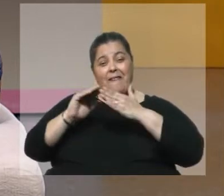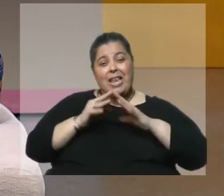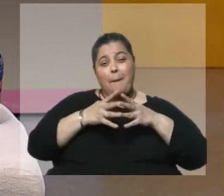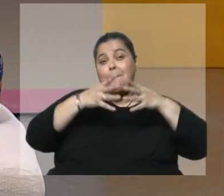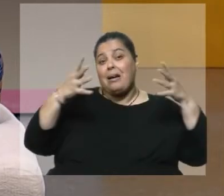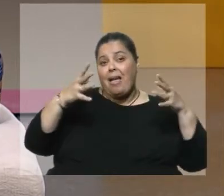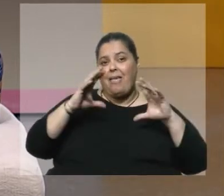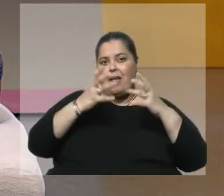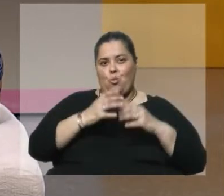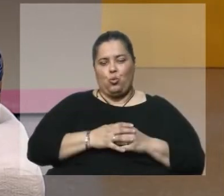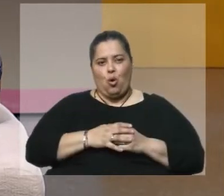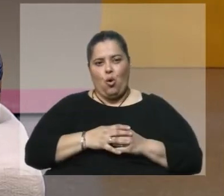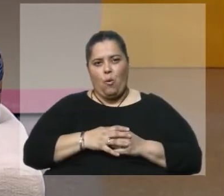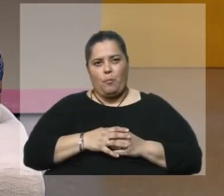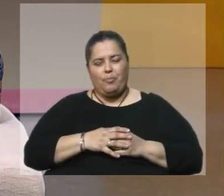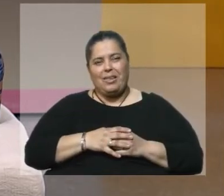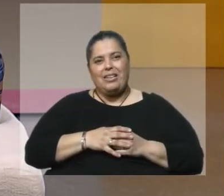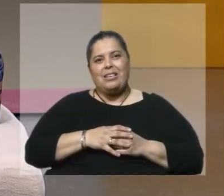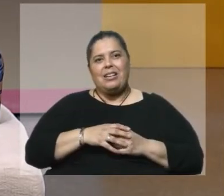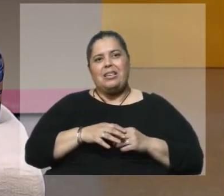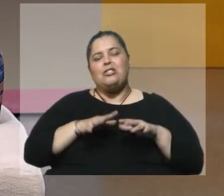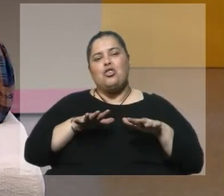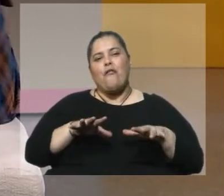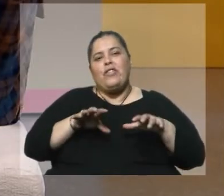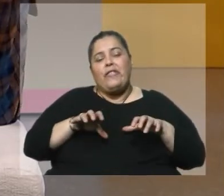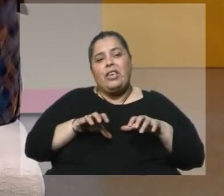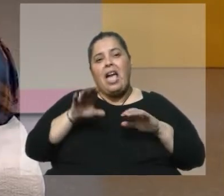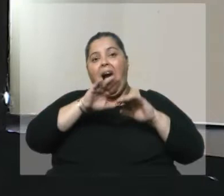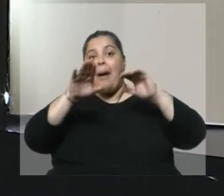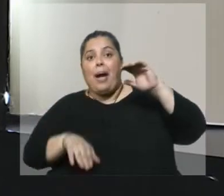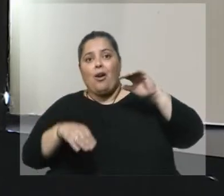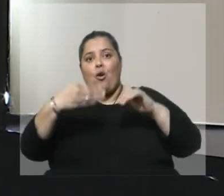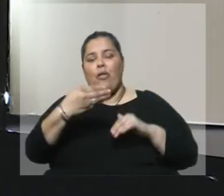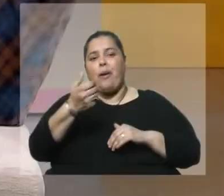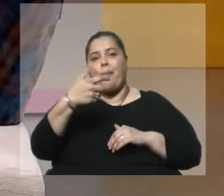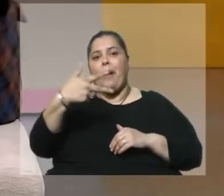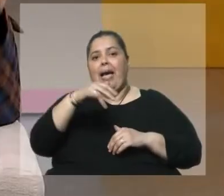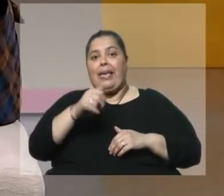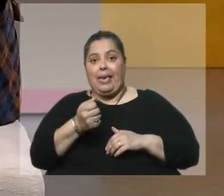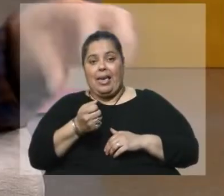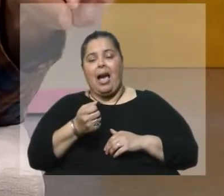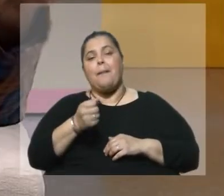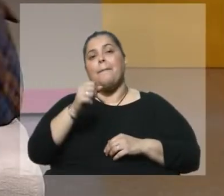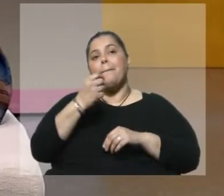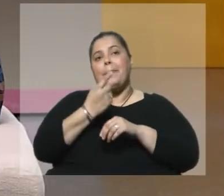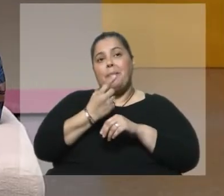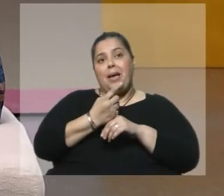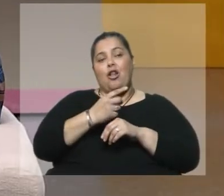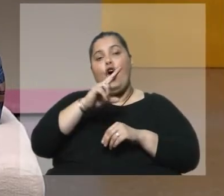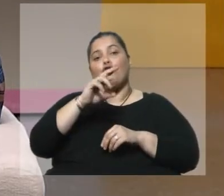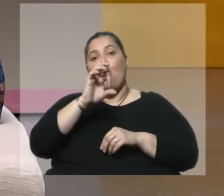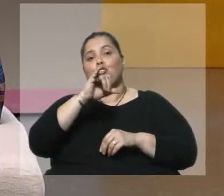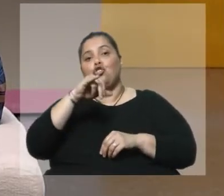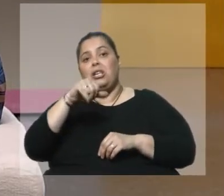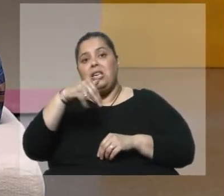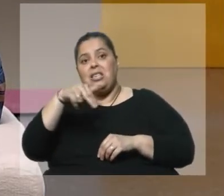encantó. ¿Cuál? ¿En la 31? No, viví en Abrantes, que es abajo de Bahía. Primero está La Rosiña y después en Población están ellos.